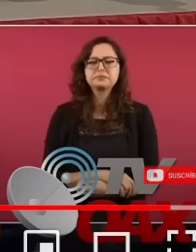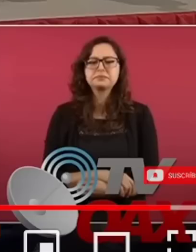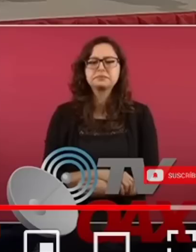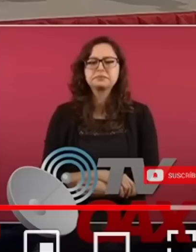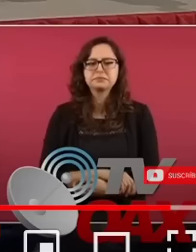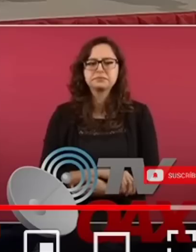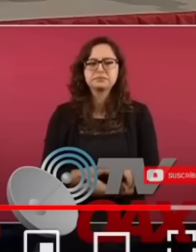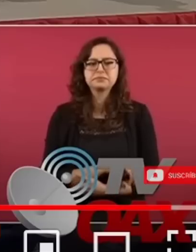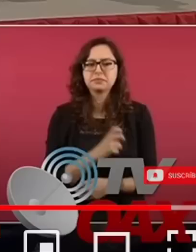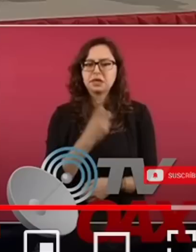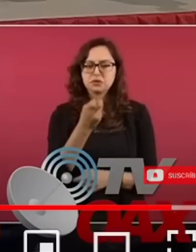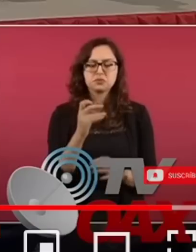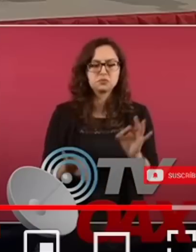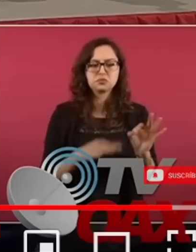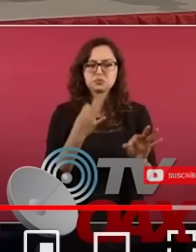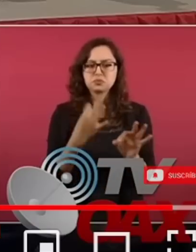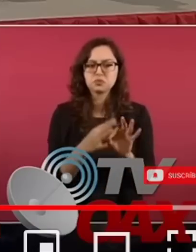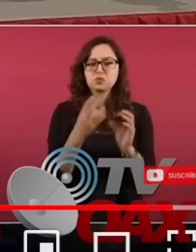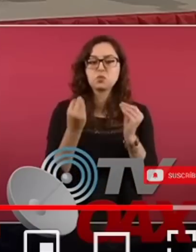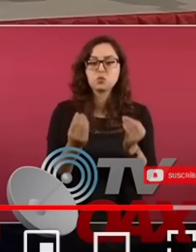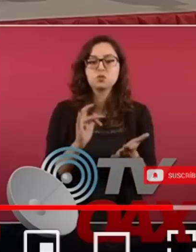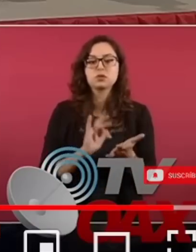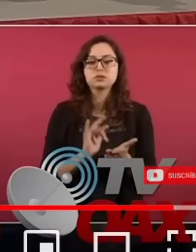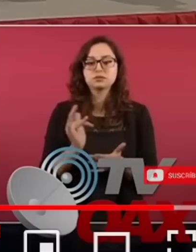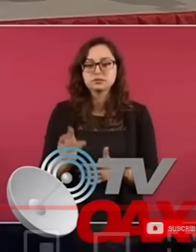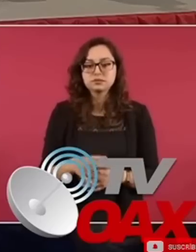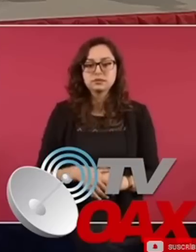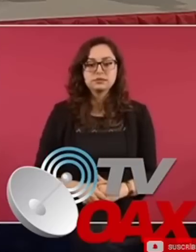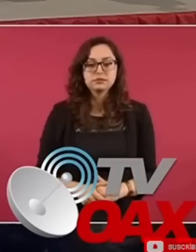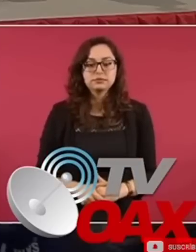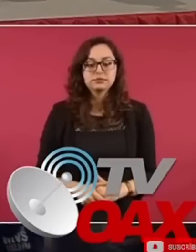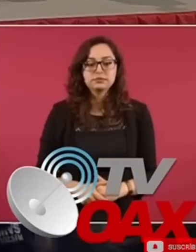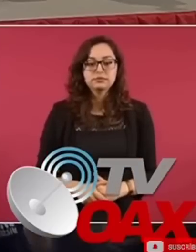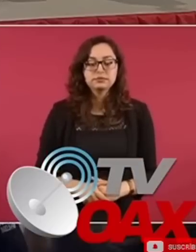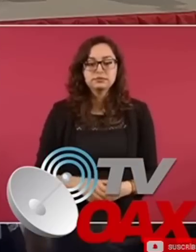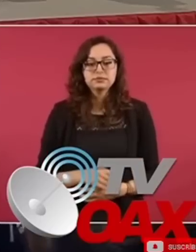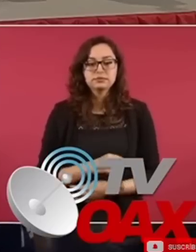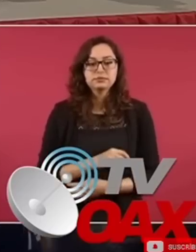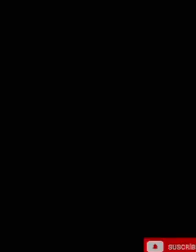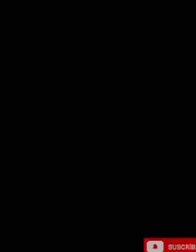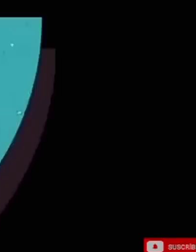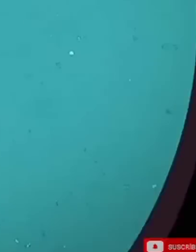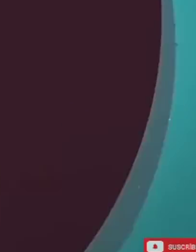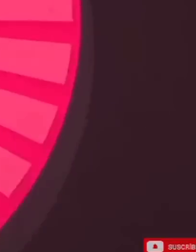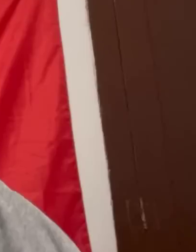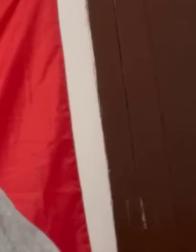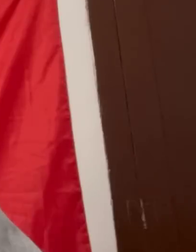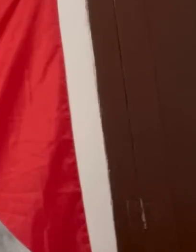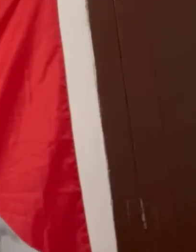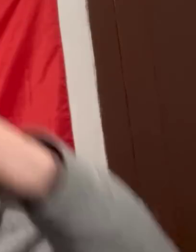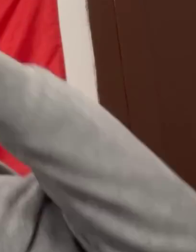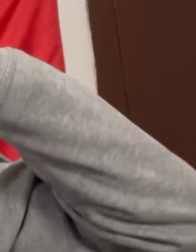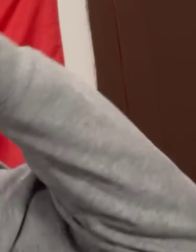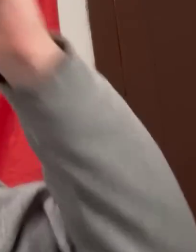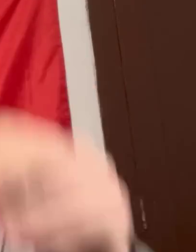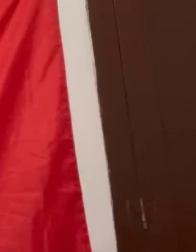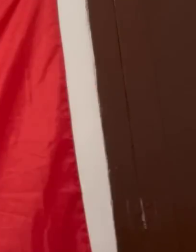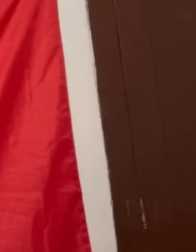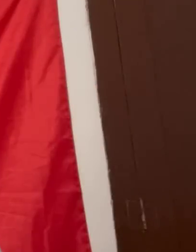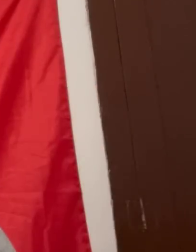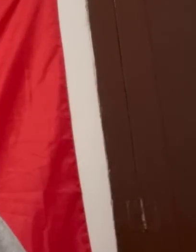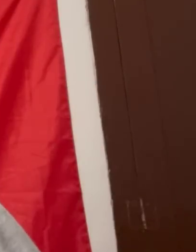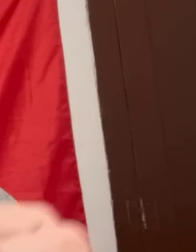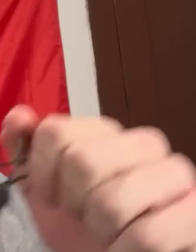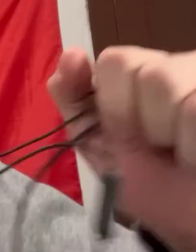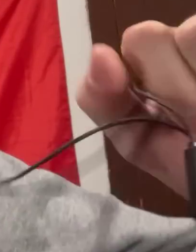entre comillas. Termino. Muchas gracias. Madre mía, ¿cómo está? Ah, bueno, mira, ya acaba el vídeo.